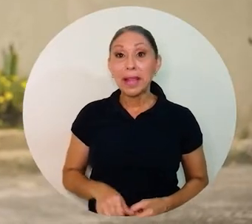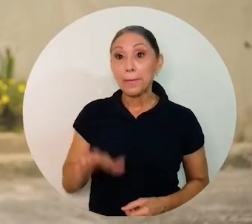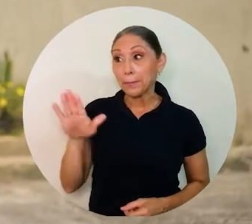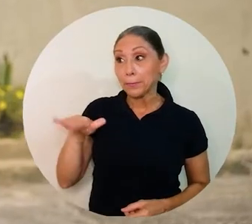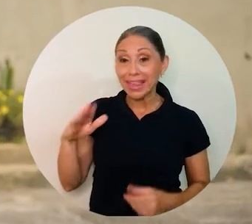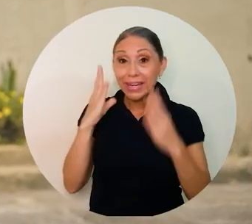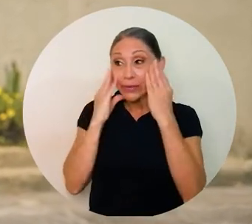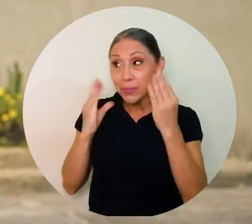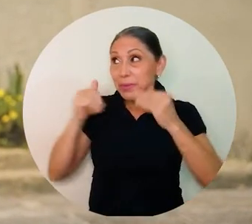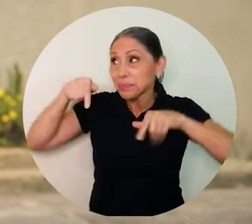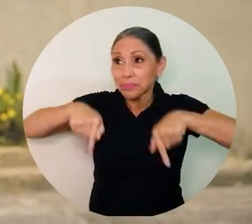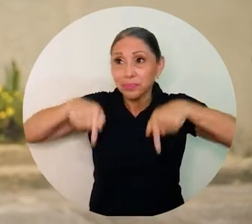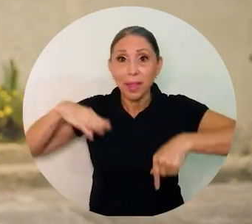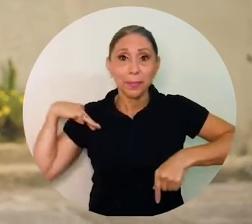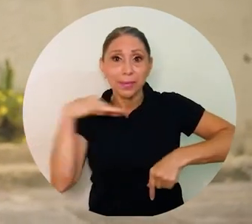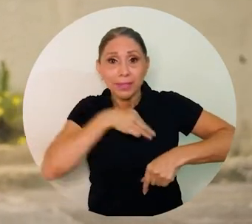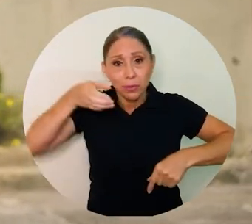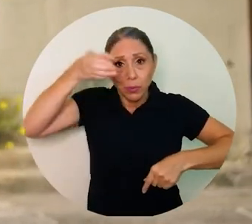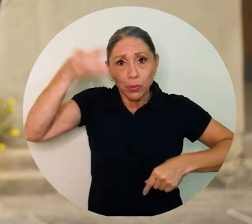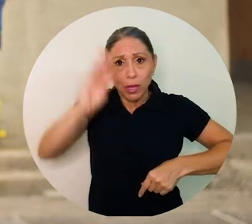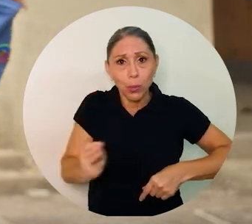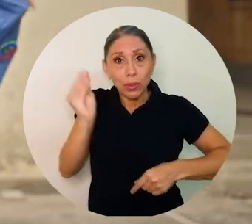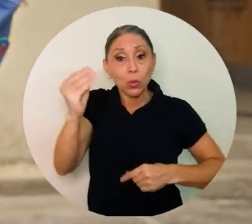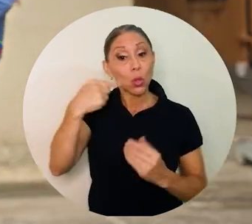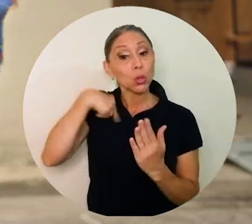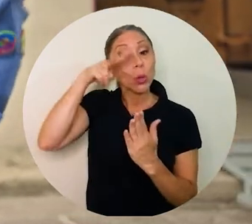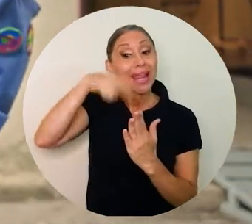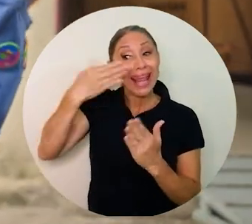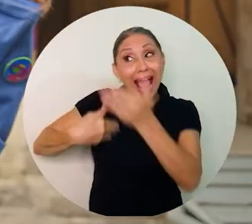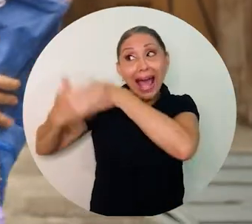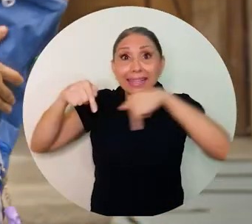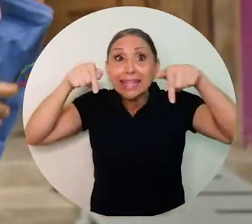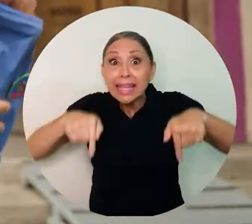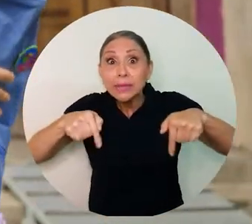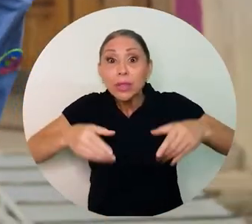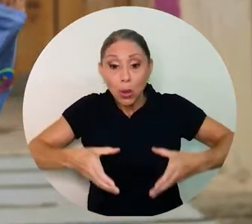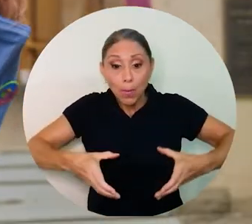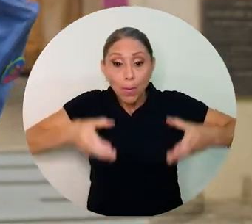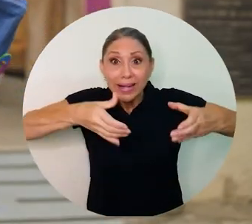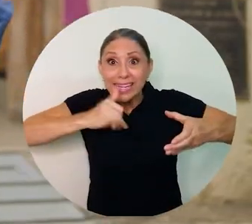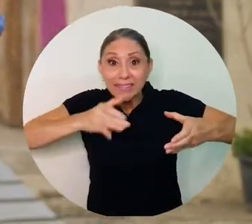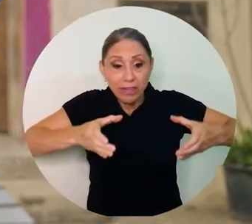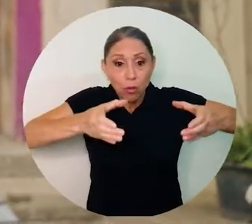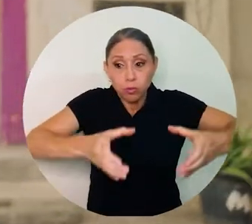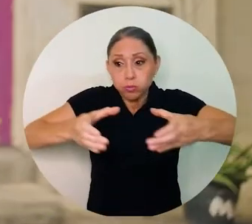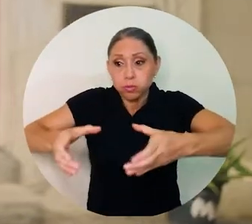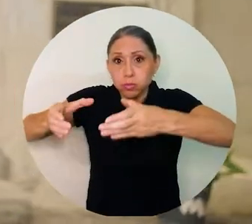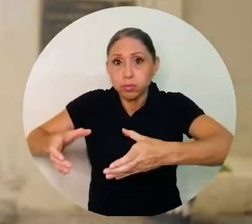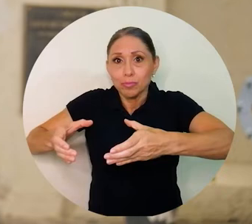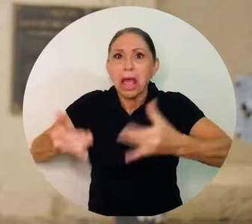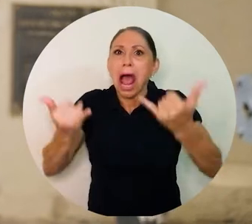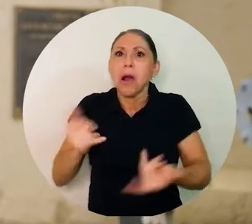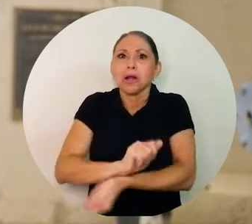Rimi, ese es el Ministerio de Cultura y Juventud. Leí que antes era un espacio donde guardaban los barriles de bebida. Y ahora es un lugar